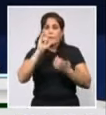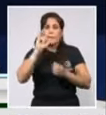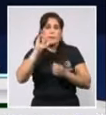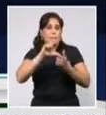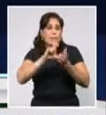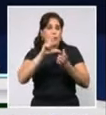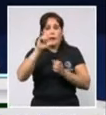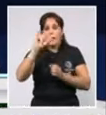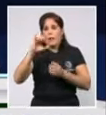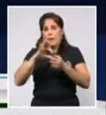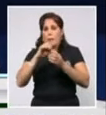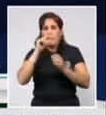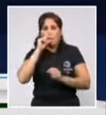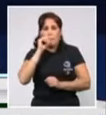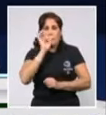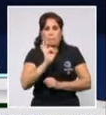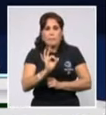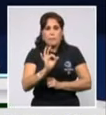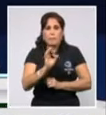Biotecnología,